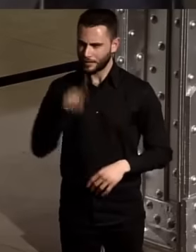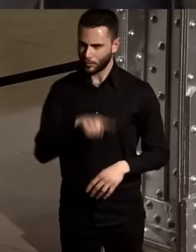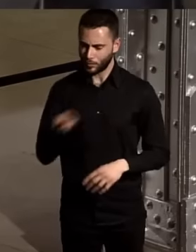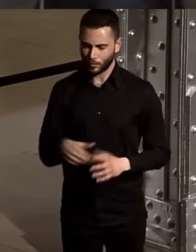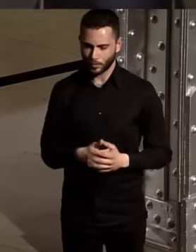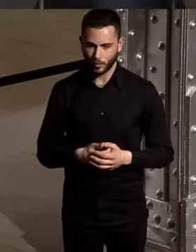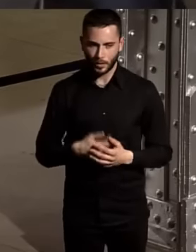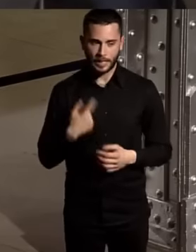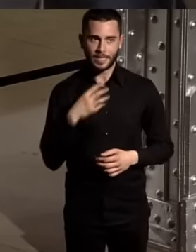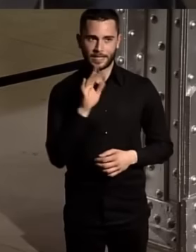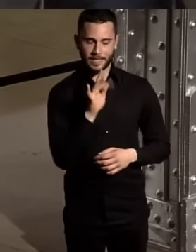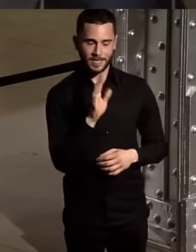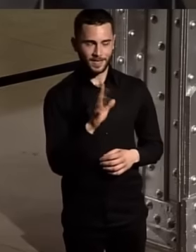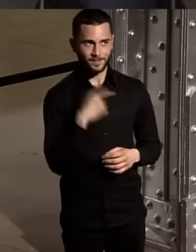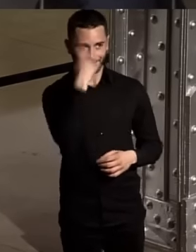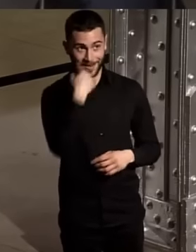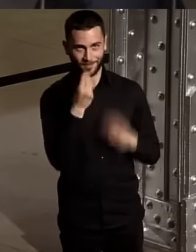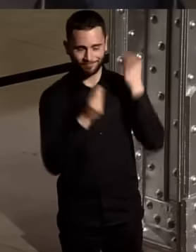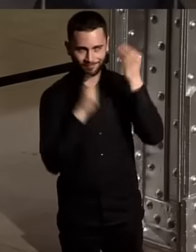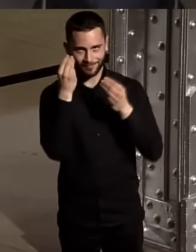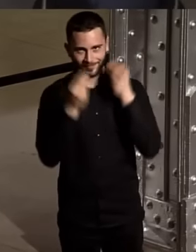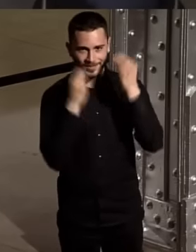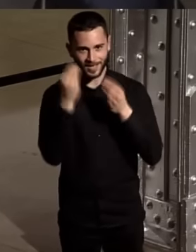de estar pensando a ver